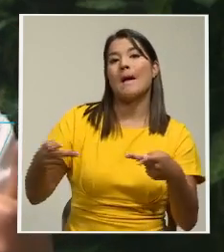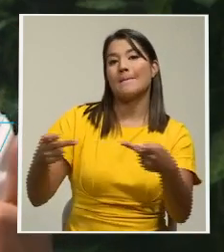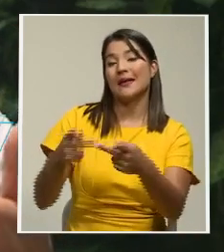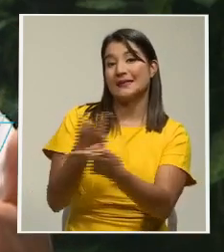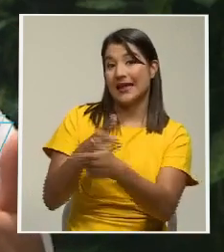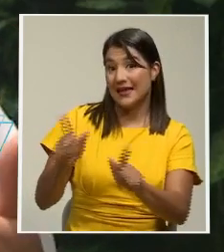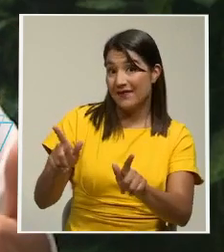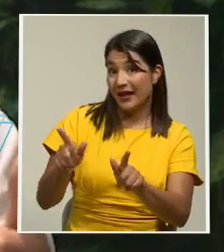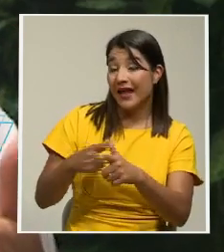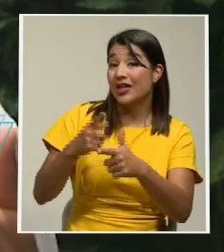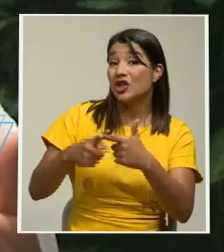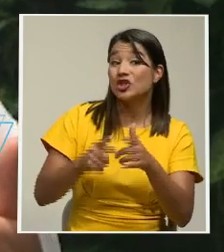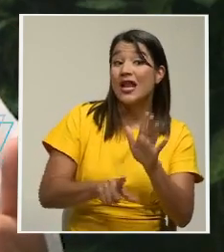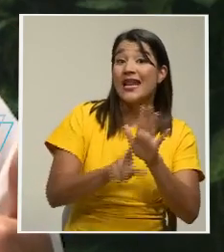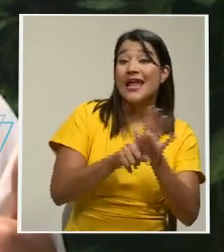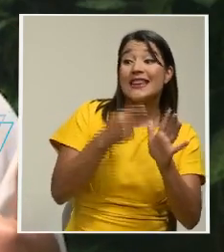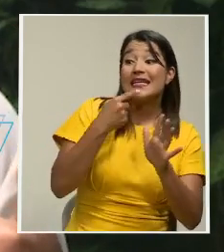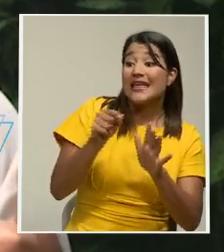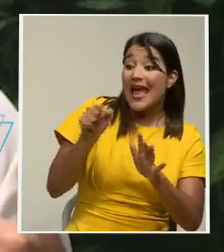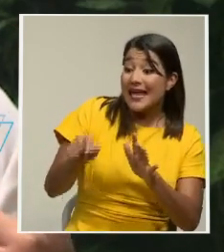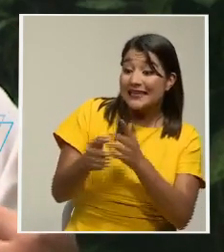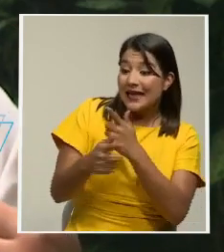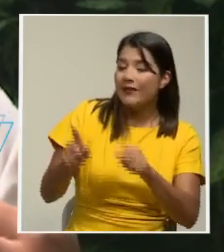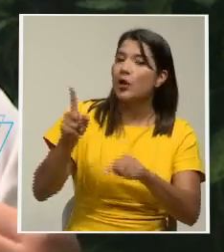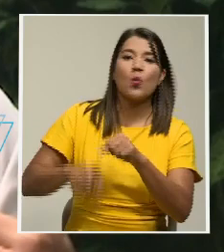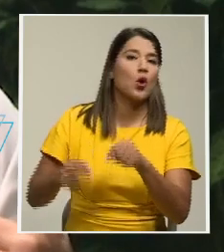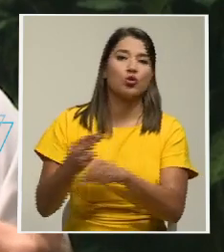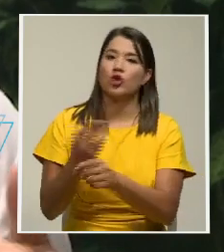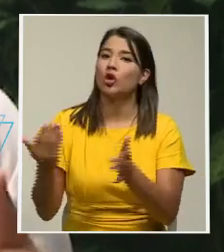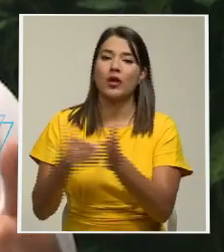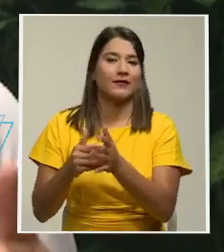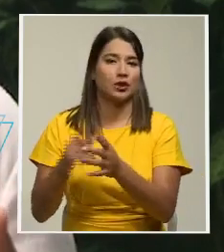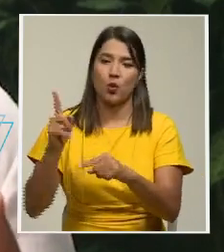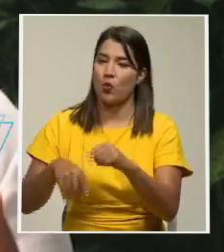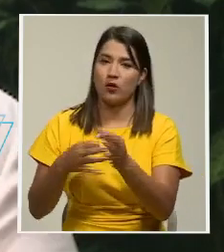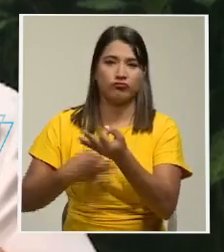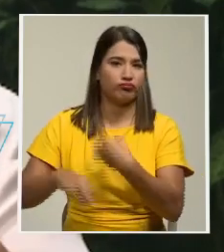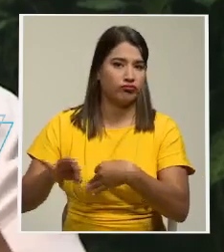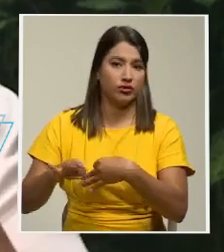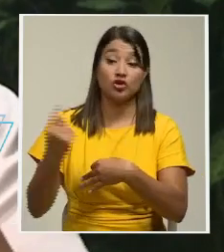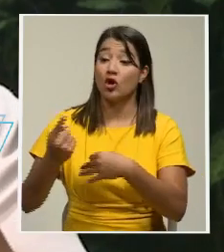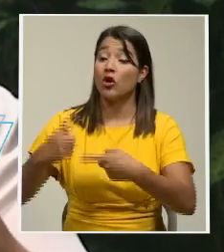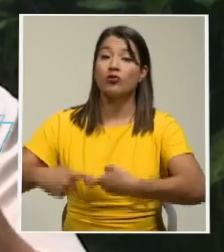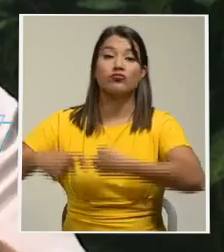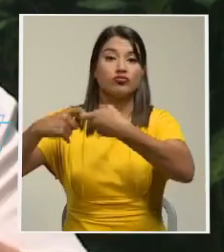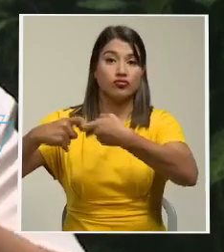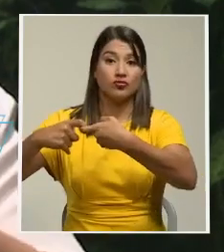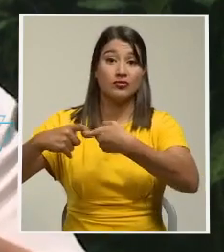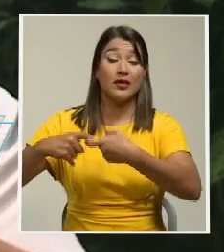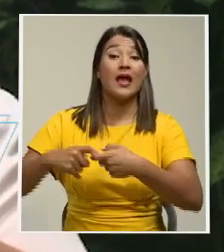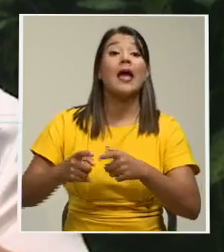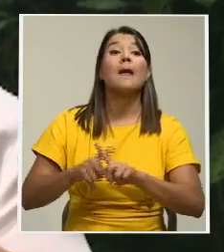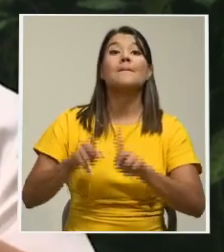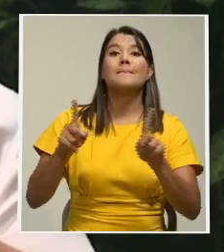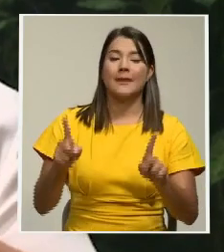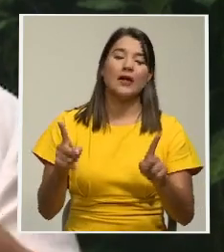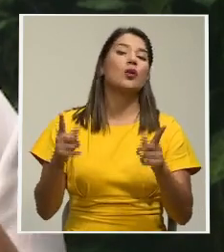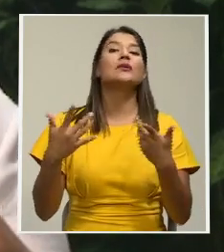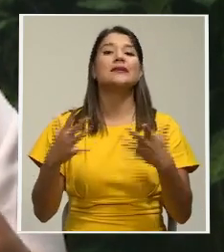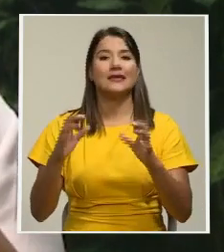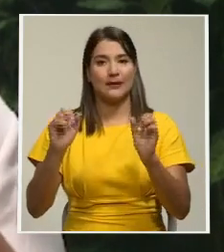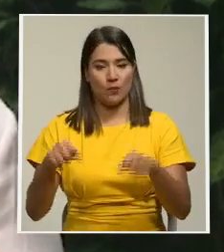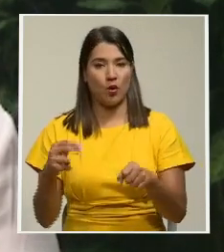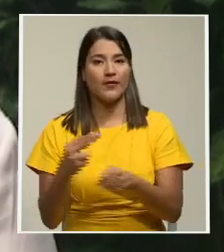plazas que quedan vacantes en los ministerios se eliminan, pero hay un proceso en el que pueden ir a solicitar a la